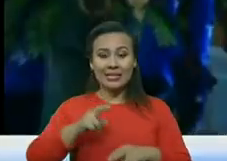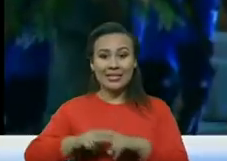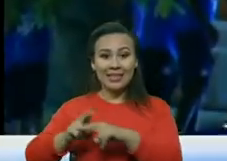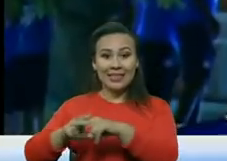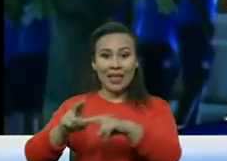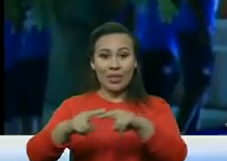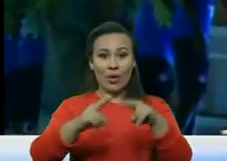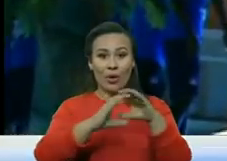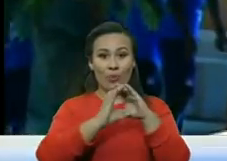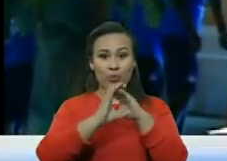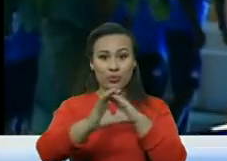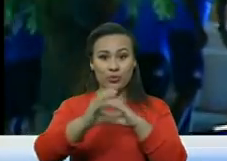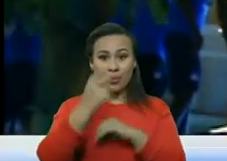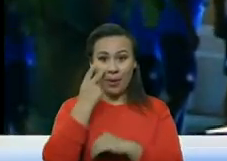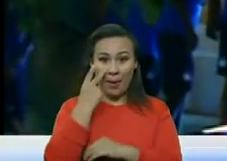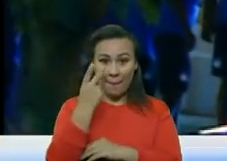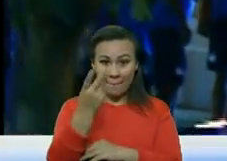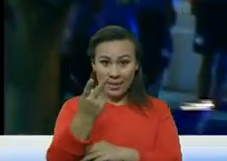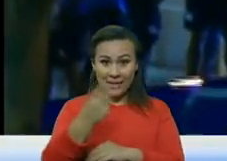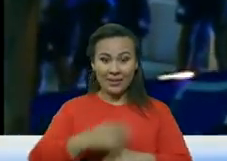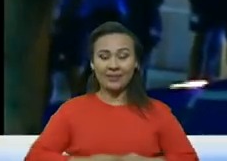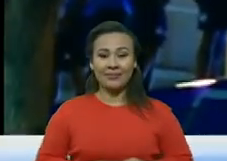en la parte de arriba, como pueden observar,